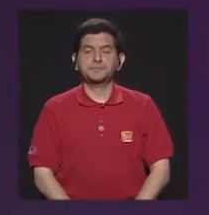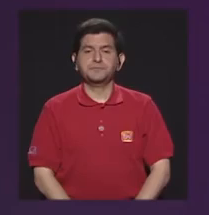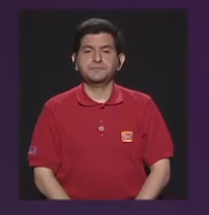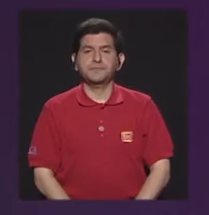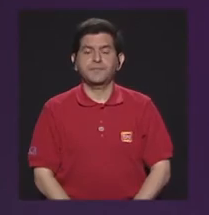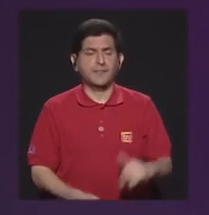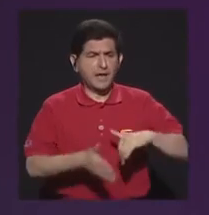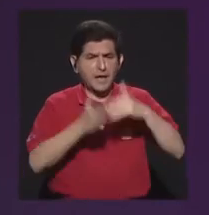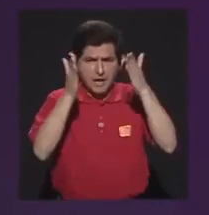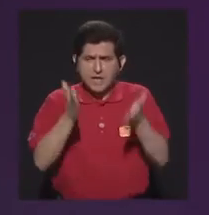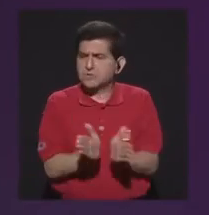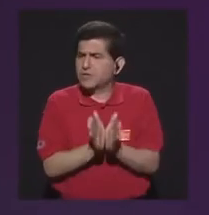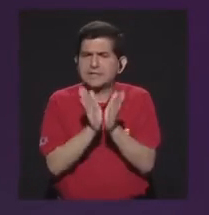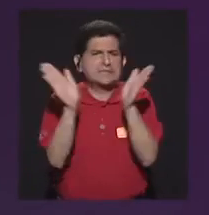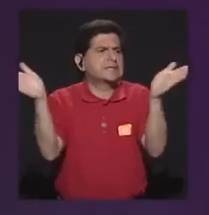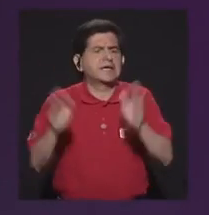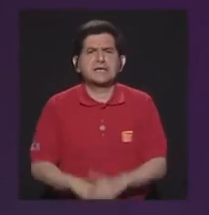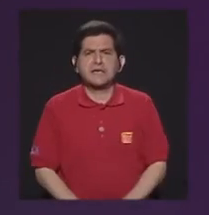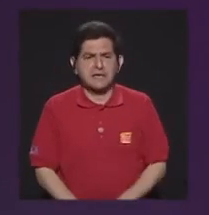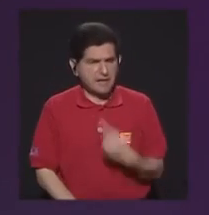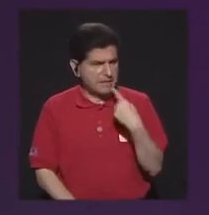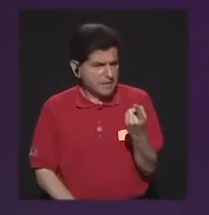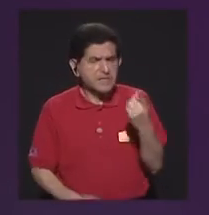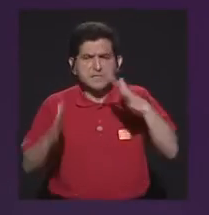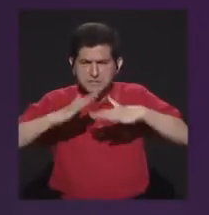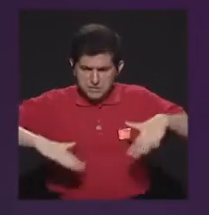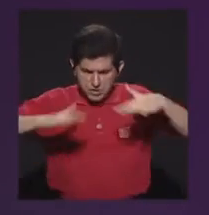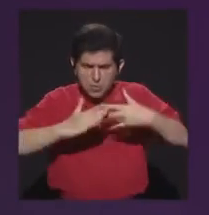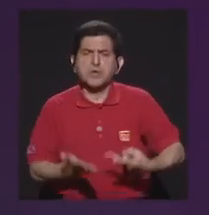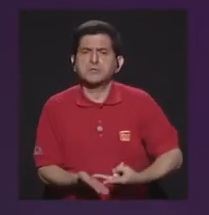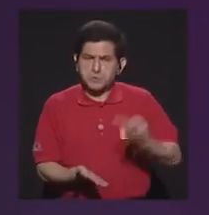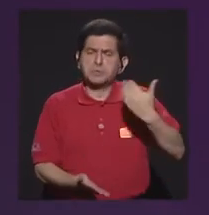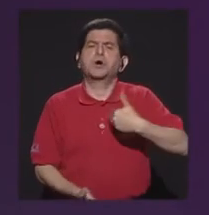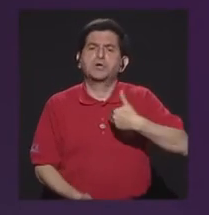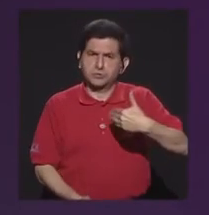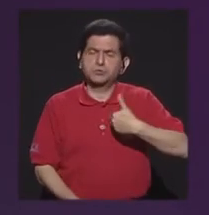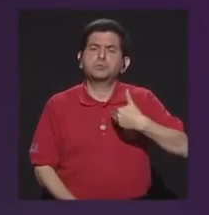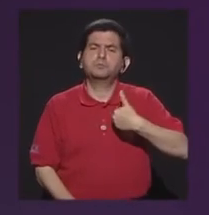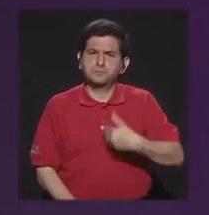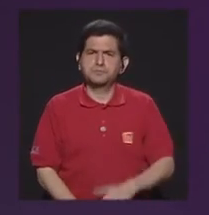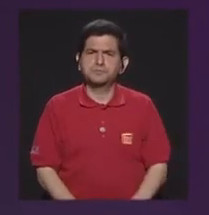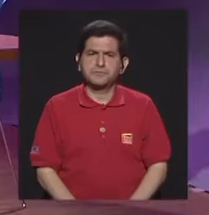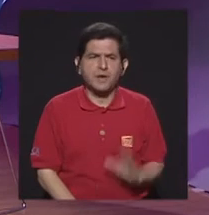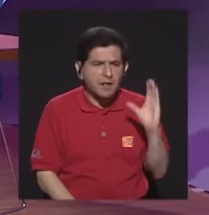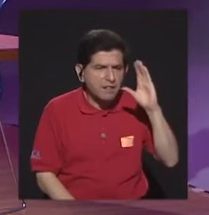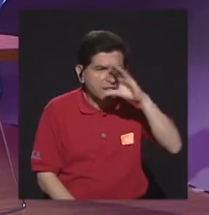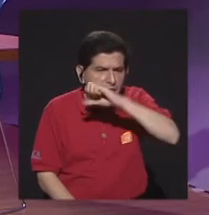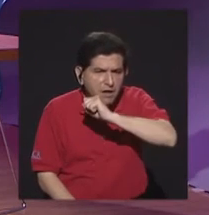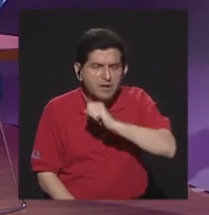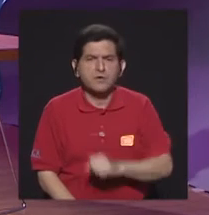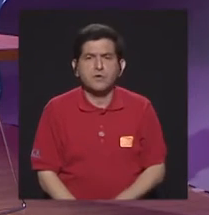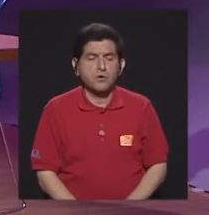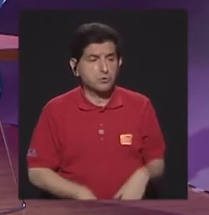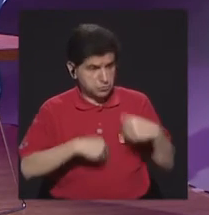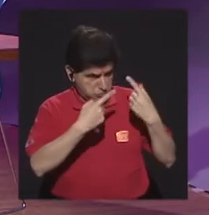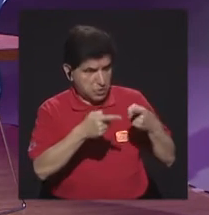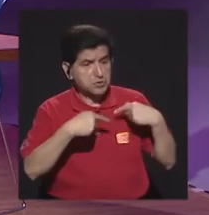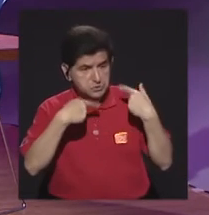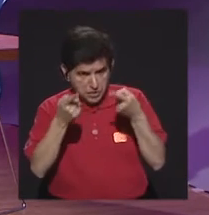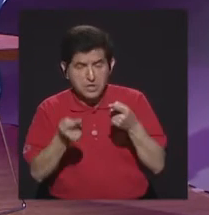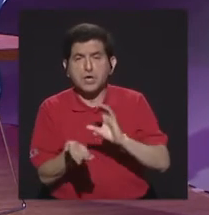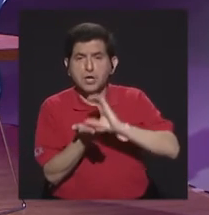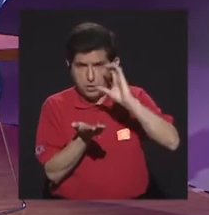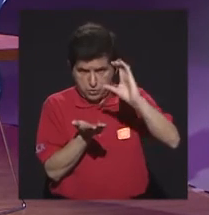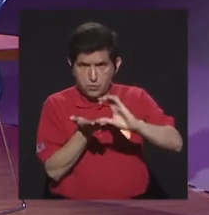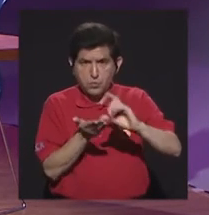Los estudiantes en términos generales lo valoran como un espacio valioso. Nos damos cuenta que están asistiendo y que se está dando el